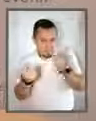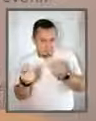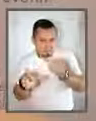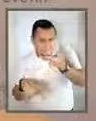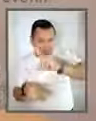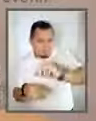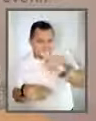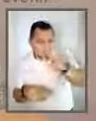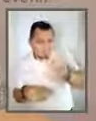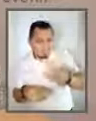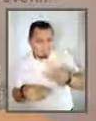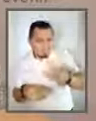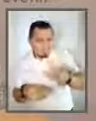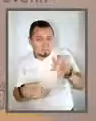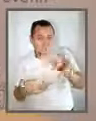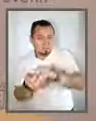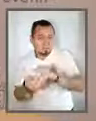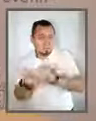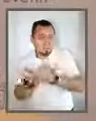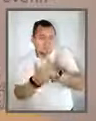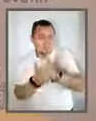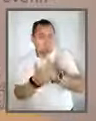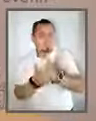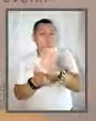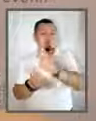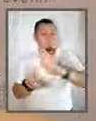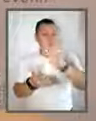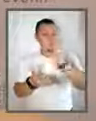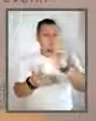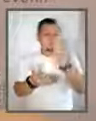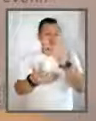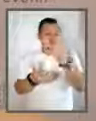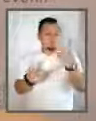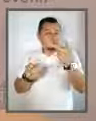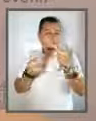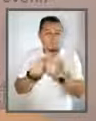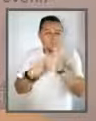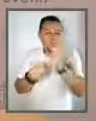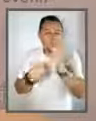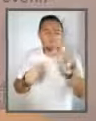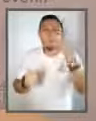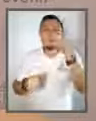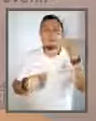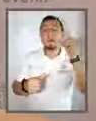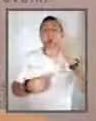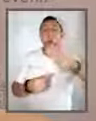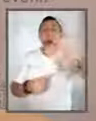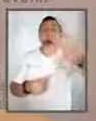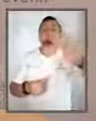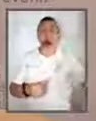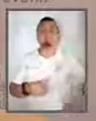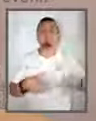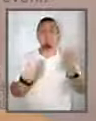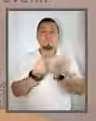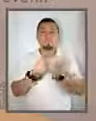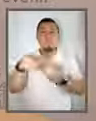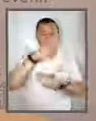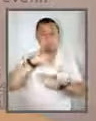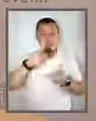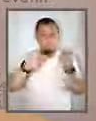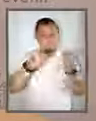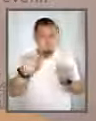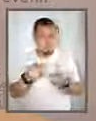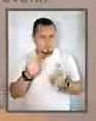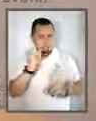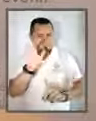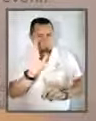día 28. El paciente vecino de Puerto Vallarta falleció ayer y como antecedente de riesgo